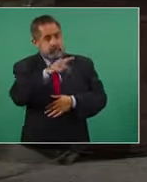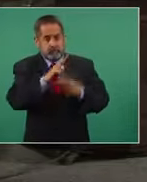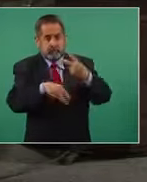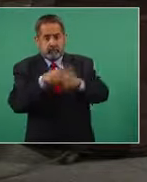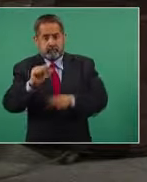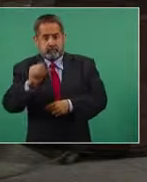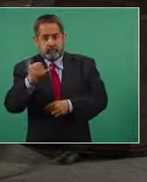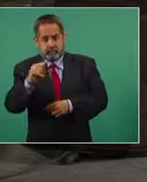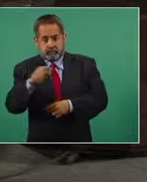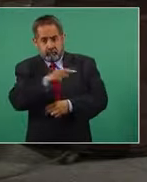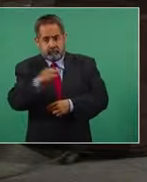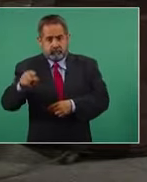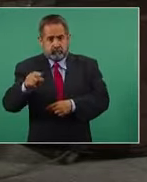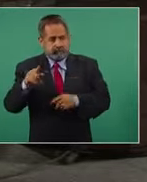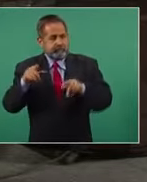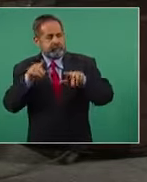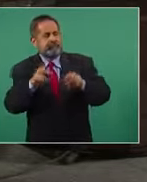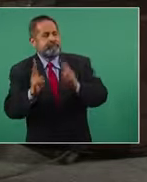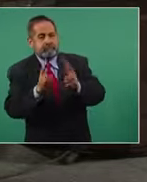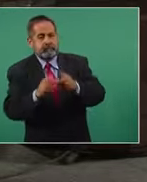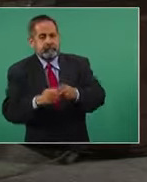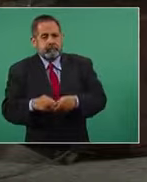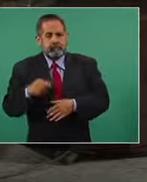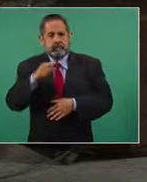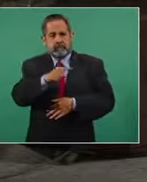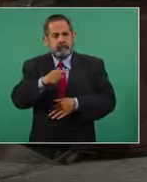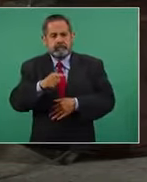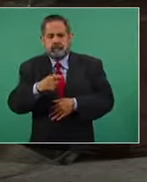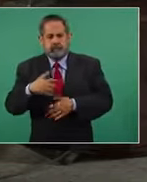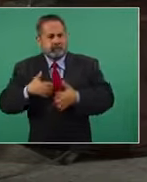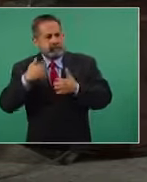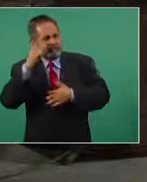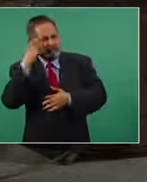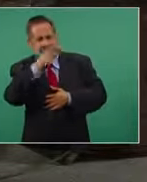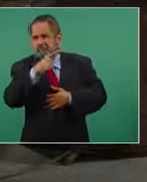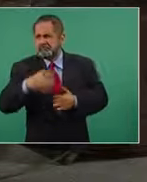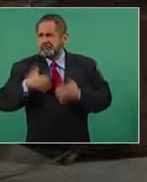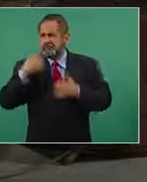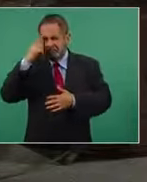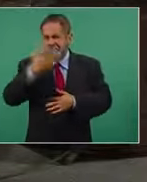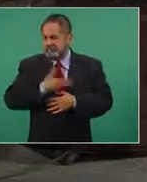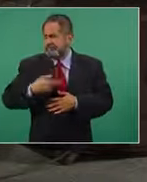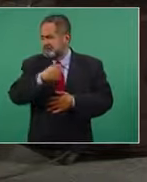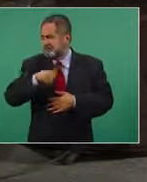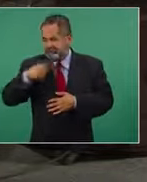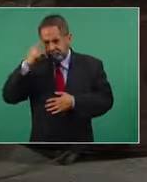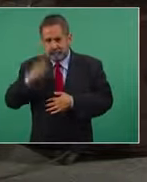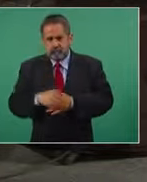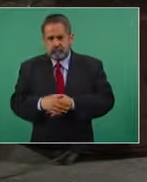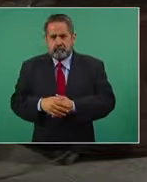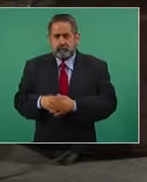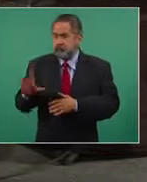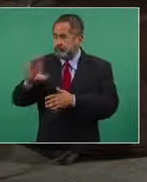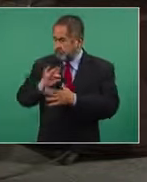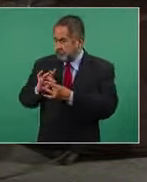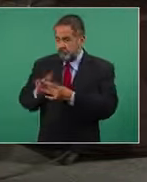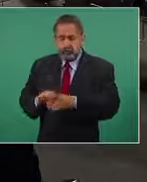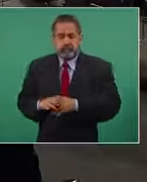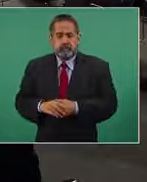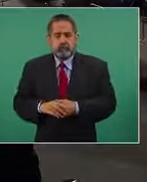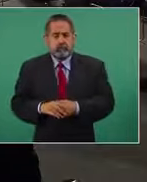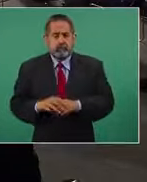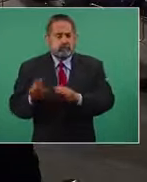ahí y que lo detuvieron, que usted se enojó con ellos y que por eso es lo que nos comentaron varias de las entrevistas.